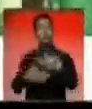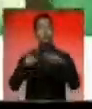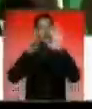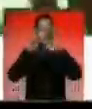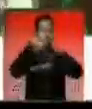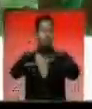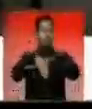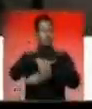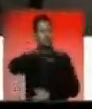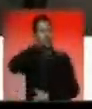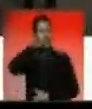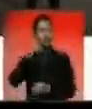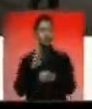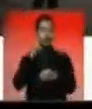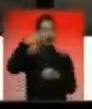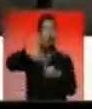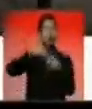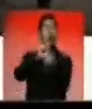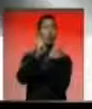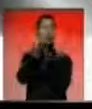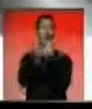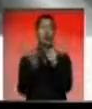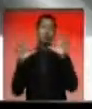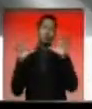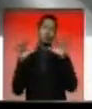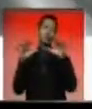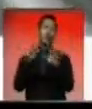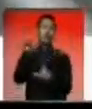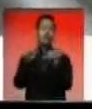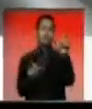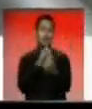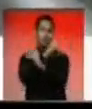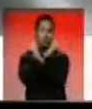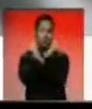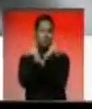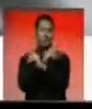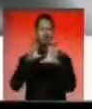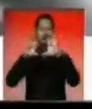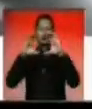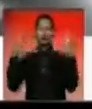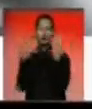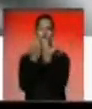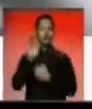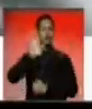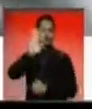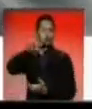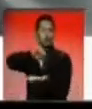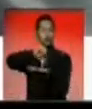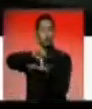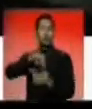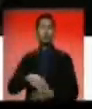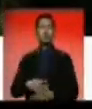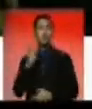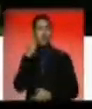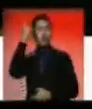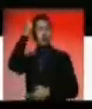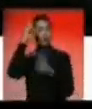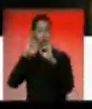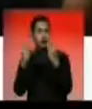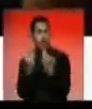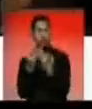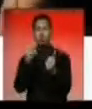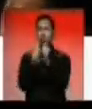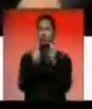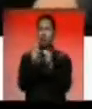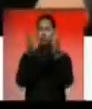18 horas participó de un encuentro masivo con personas con discapacidad en el Coliseo de la ciudad. Ante padres de familia, deportistas